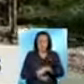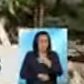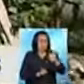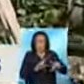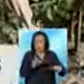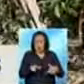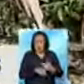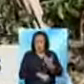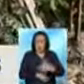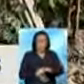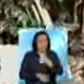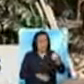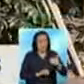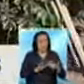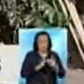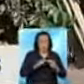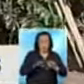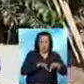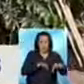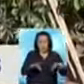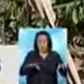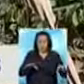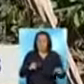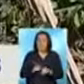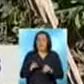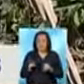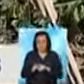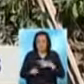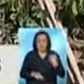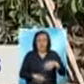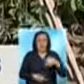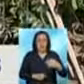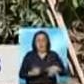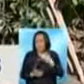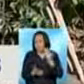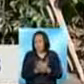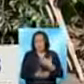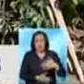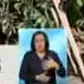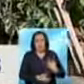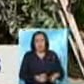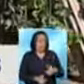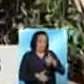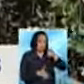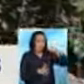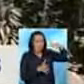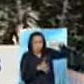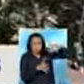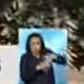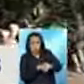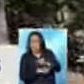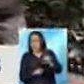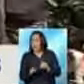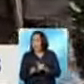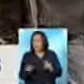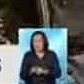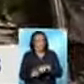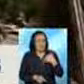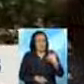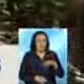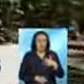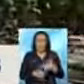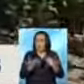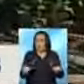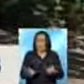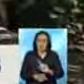zonas, otros distritos también aledaños que han sufrido graves problemas. La central hidroeléctrica también está sepultada aquí. Ojo que aquí